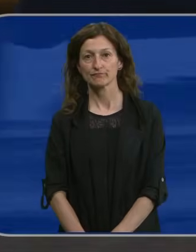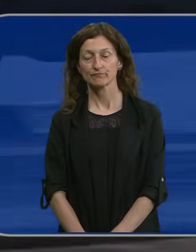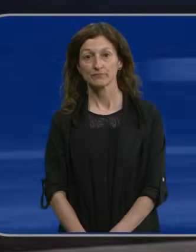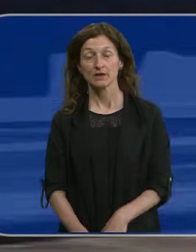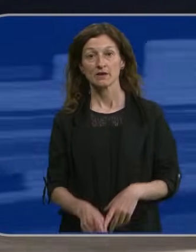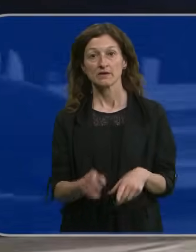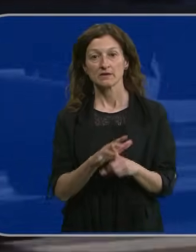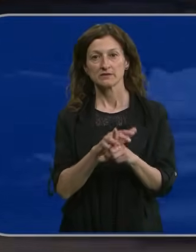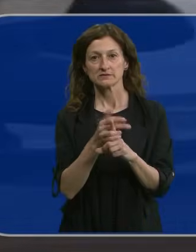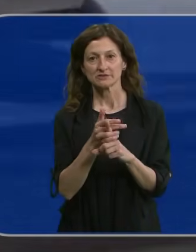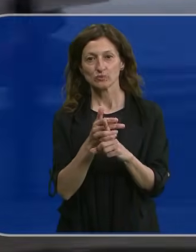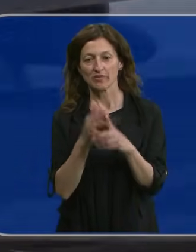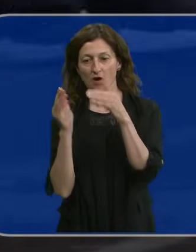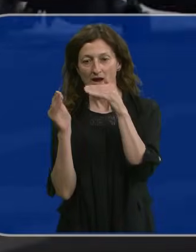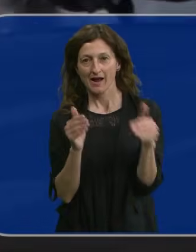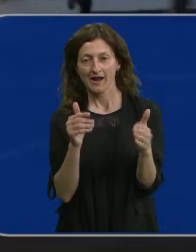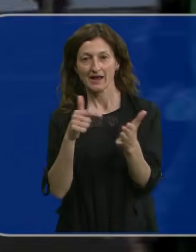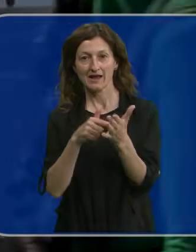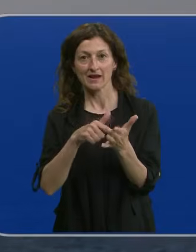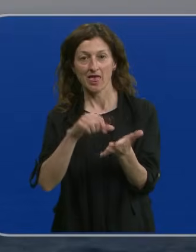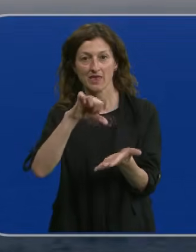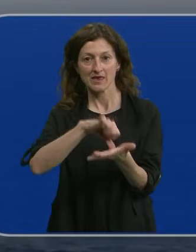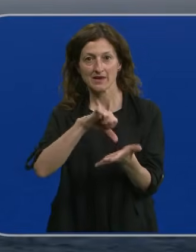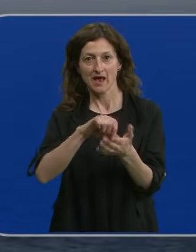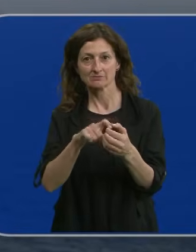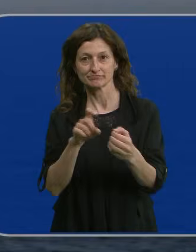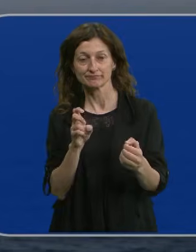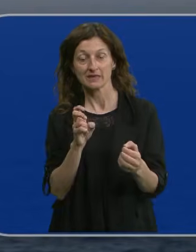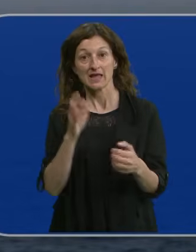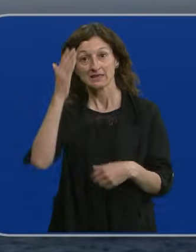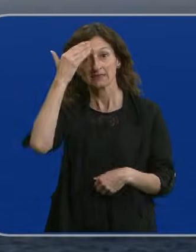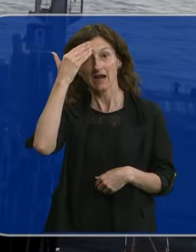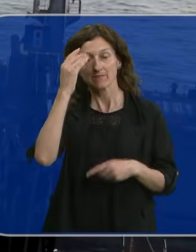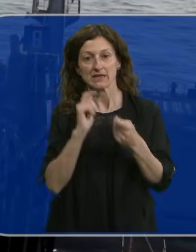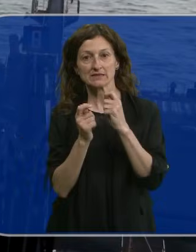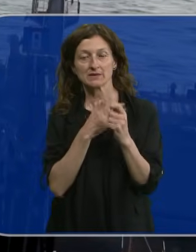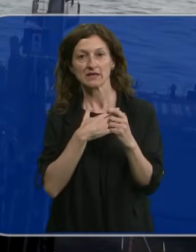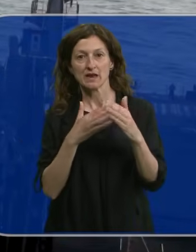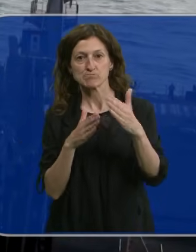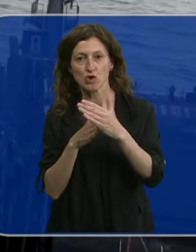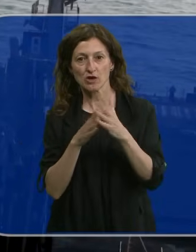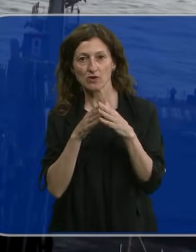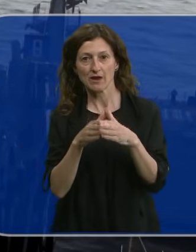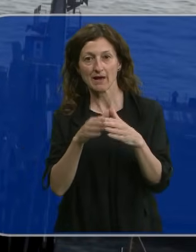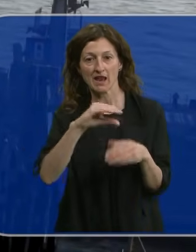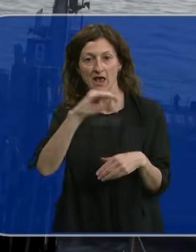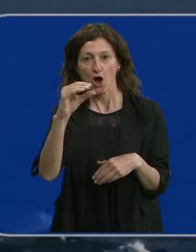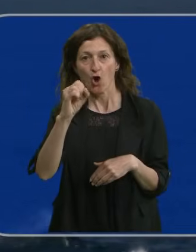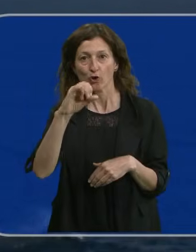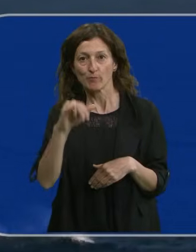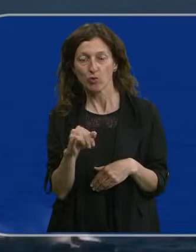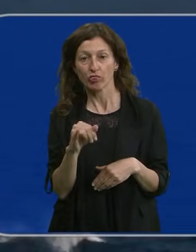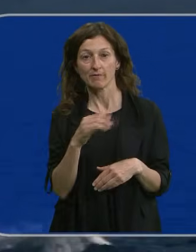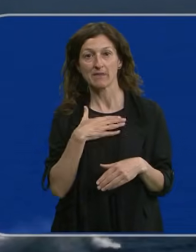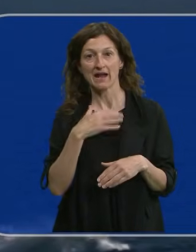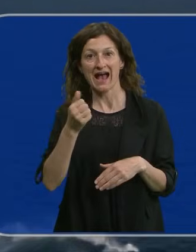Este suceso ha alejado del foco la guerra de Irán. En esa misma entrevista, Trump ha dicho que quiere mantener el bloqueo naval en el estrecho de Hormuz para